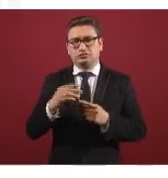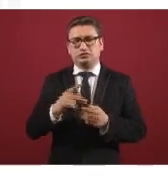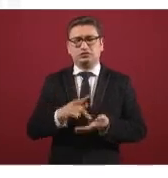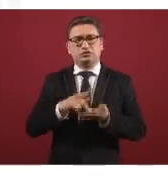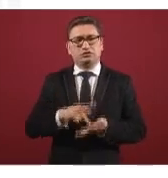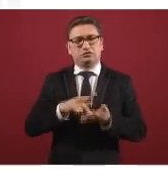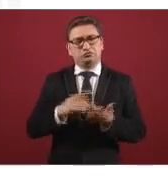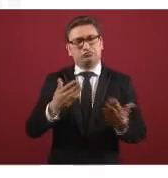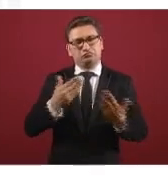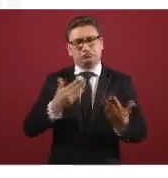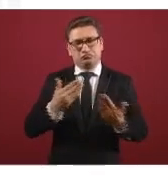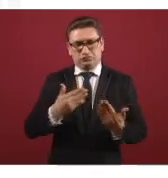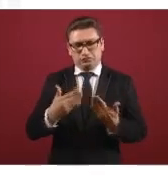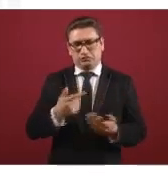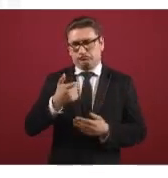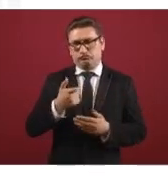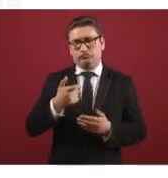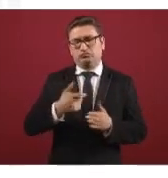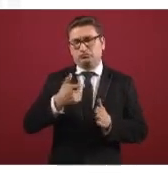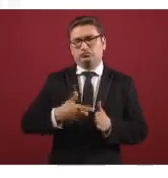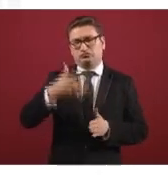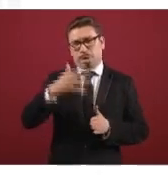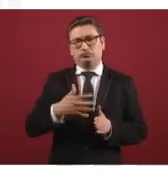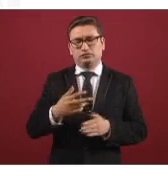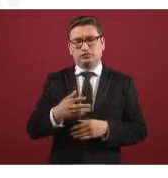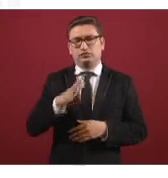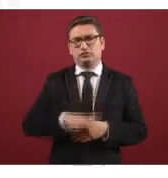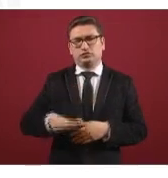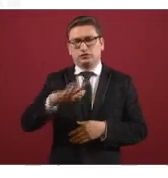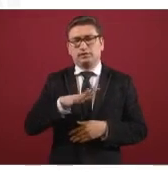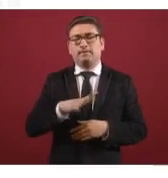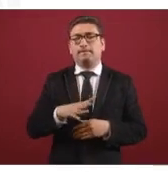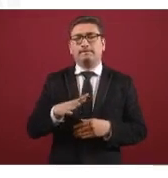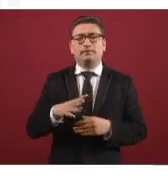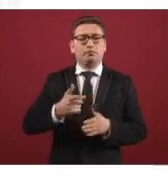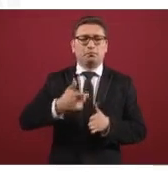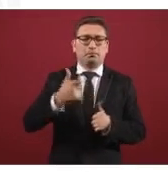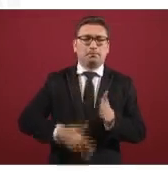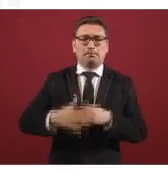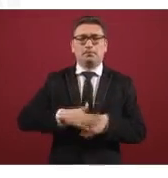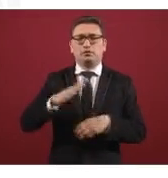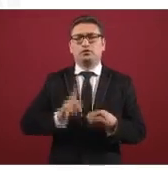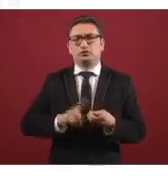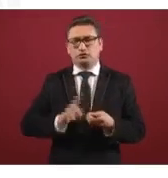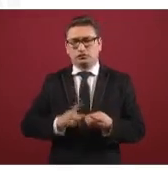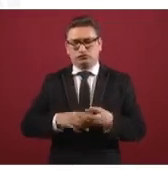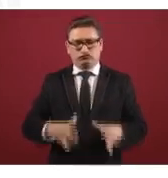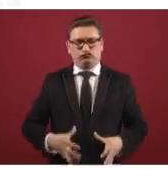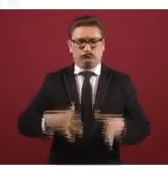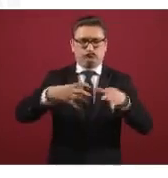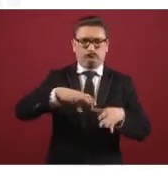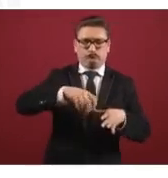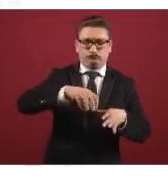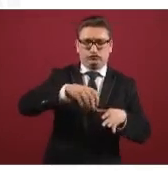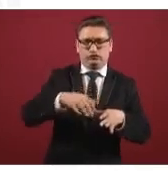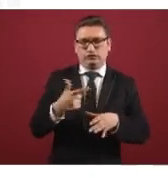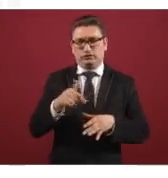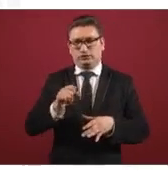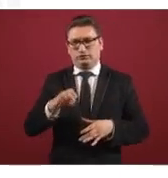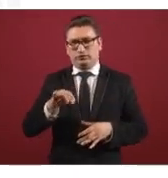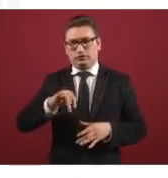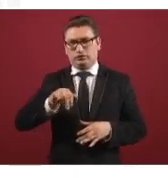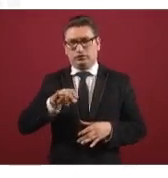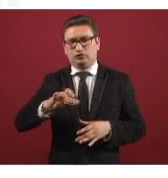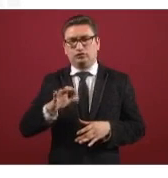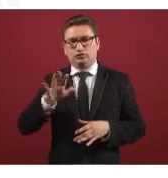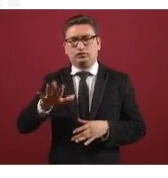margen, es el precio y el margen más alto en todo el país, mientras que el más económico en cilindros es Gas Menjuc en